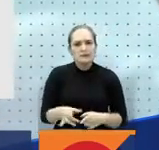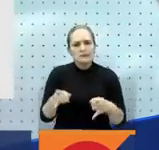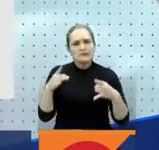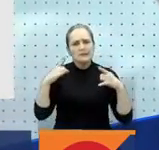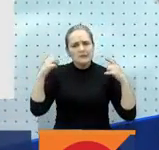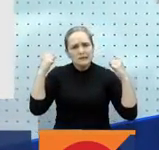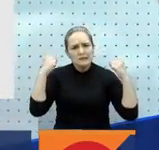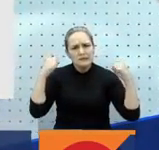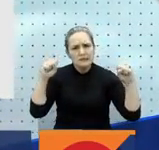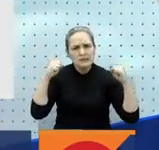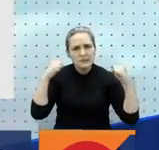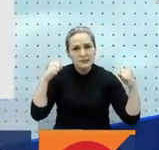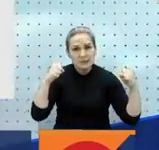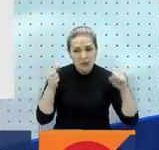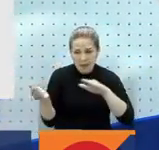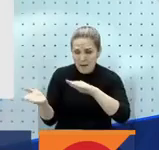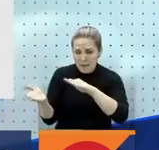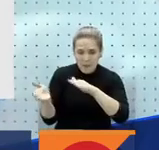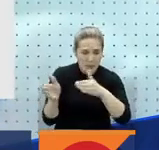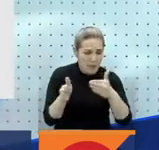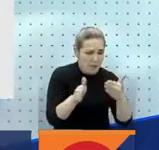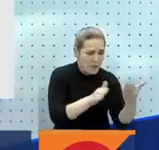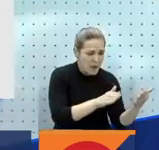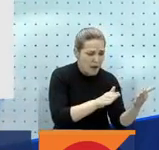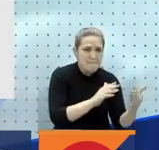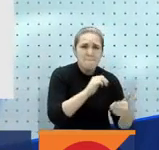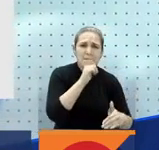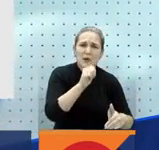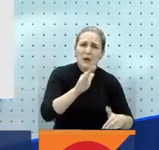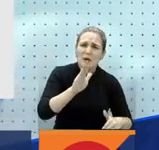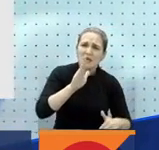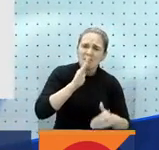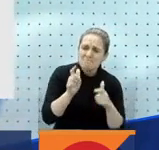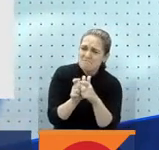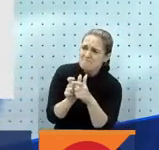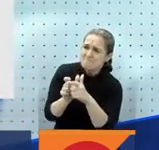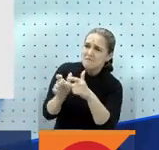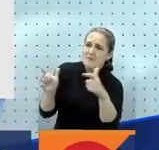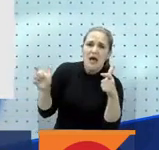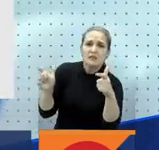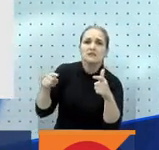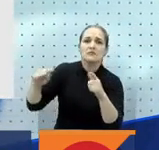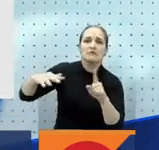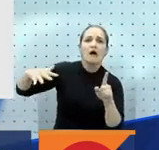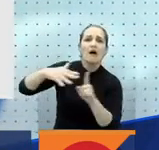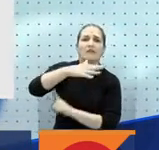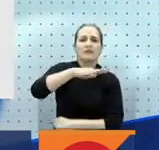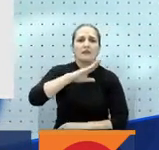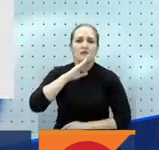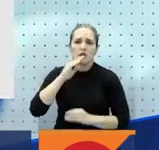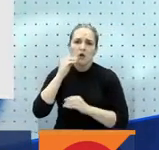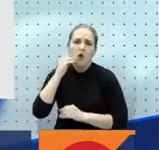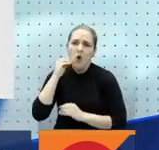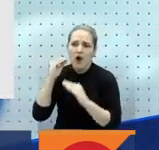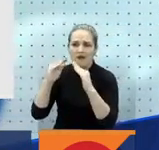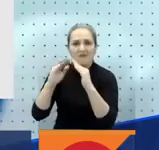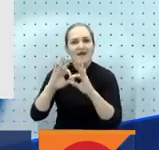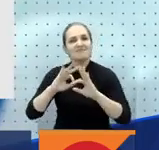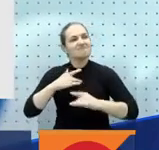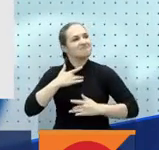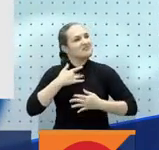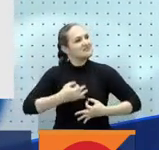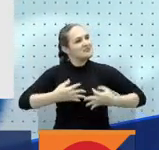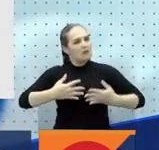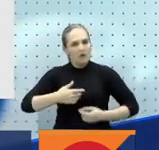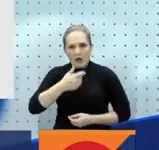más del 50% de los casos ocurre donde supuestamente son seguras las mujeres, el hogar, su vivienda.